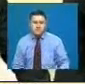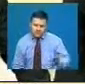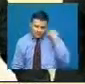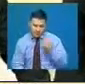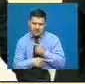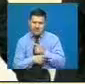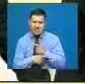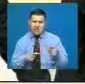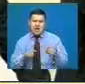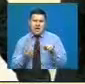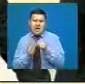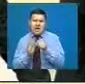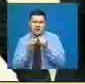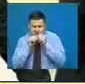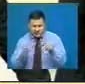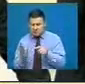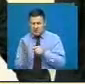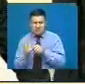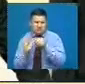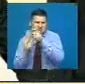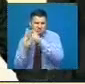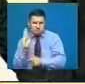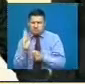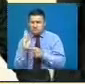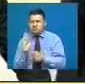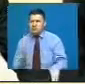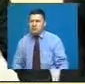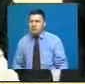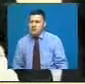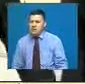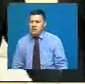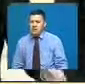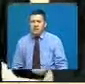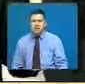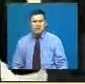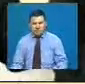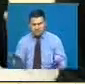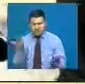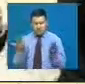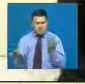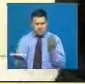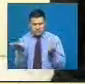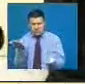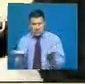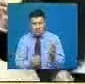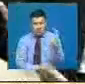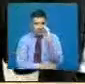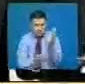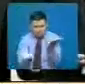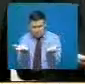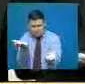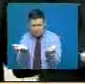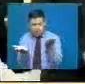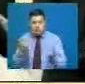pasada publicaron un artículo en este diario, el Financial Times, comparando a Colombia